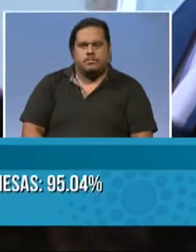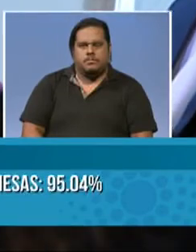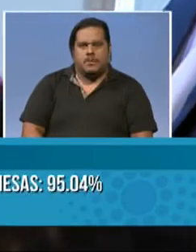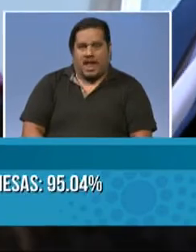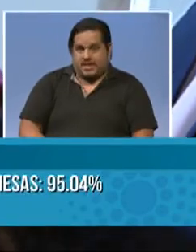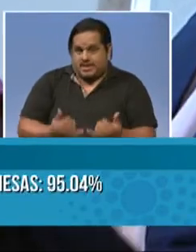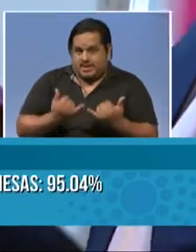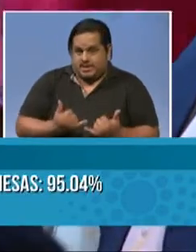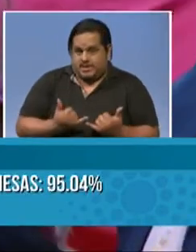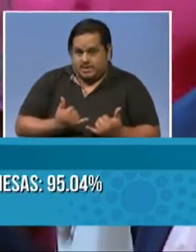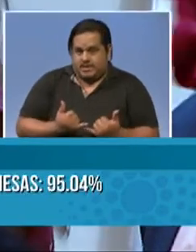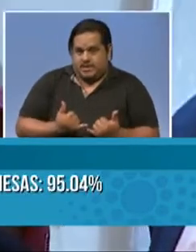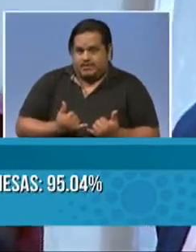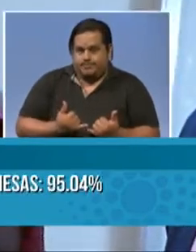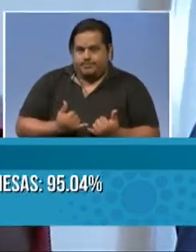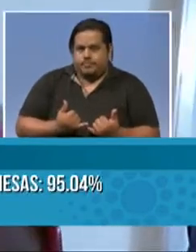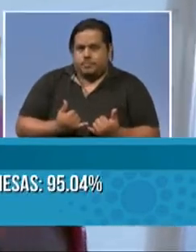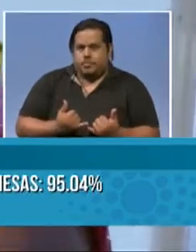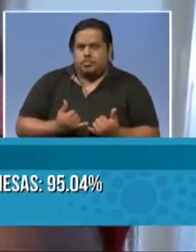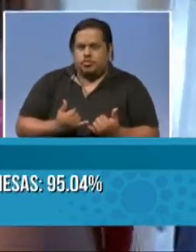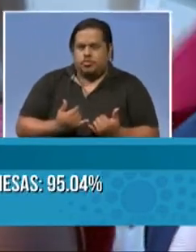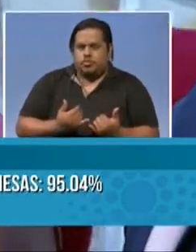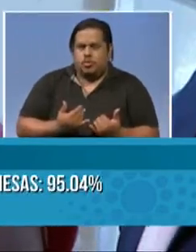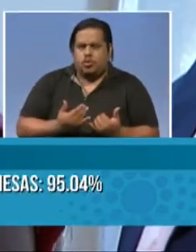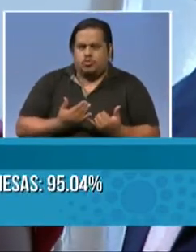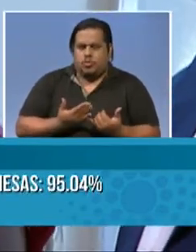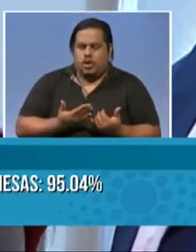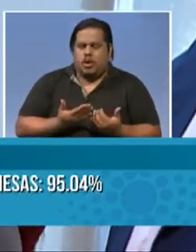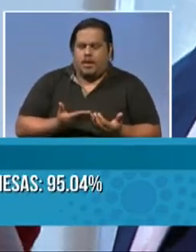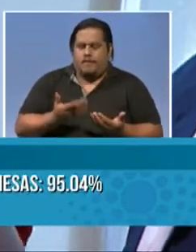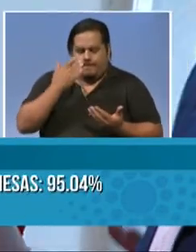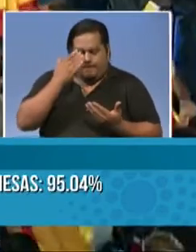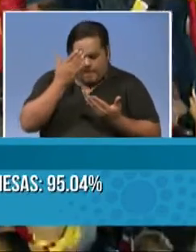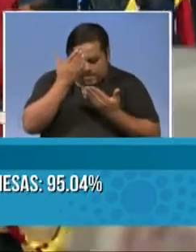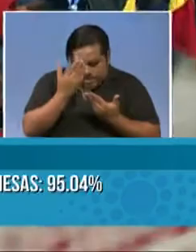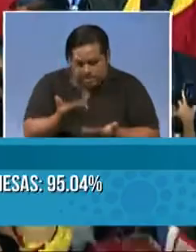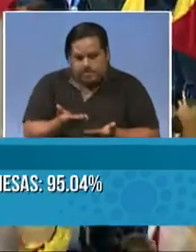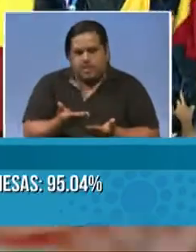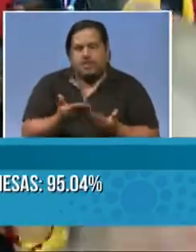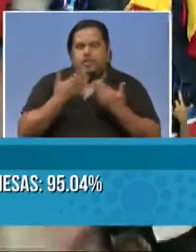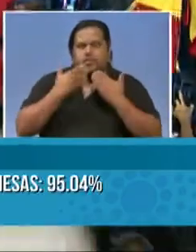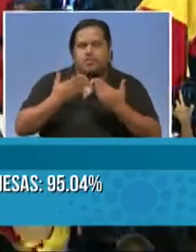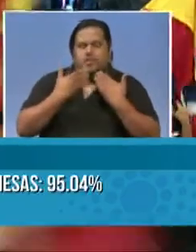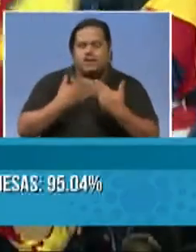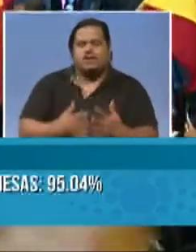Desde ya me encuentro a su servicio. Muchas gracias.